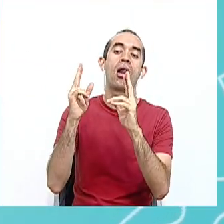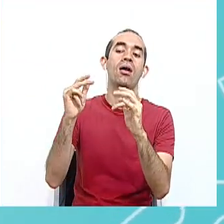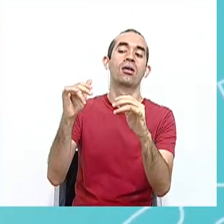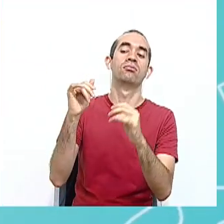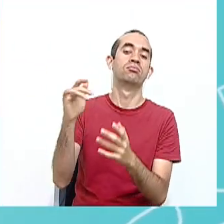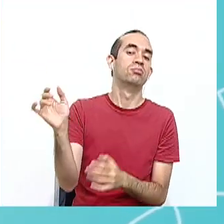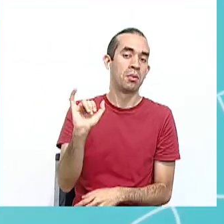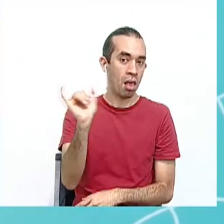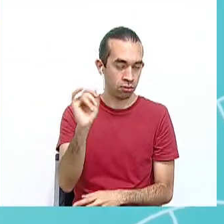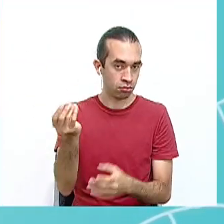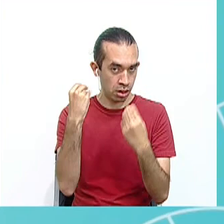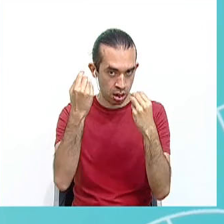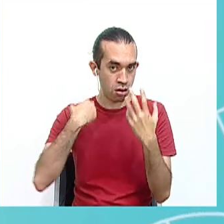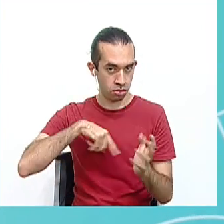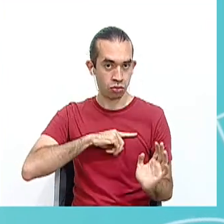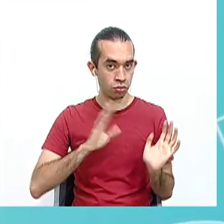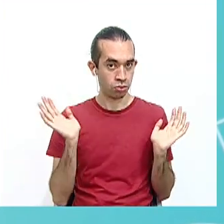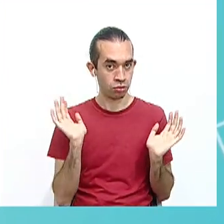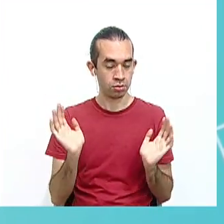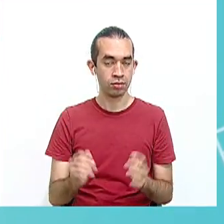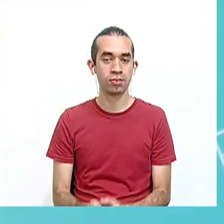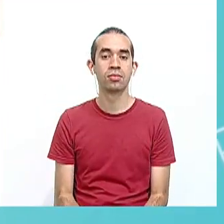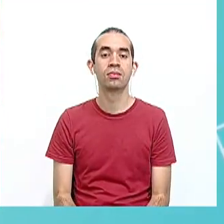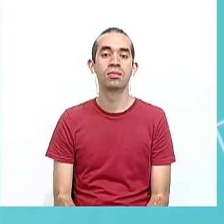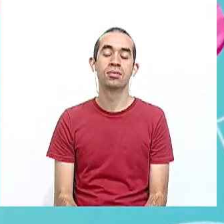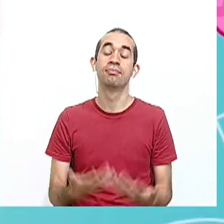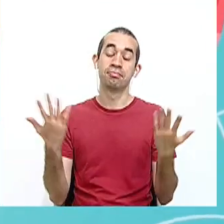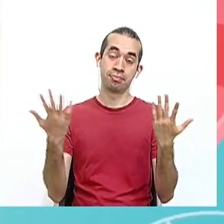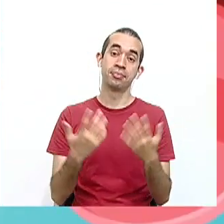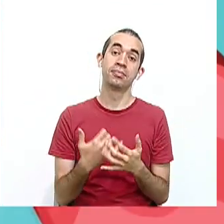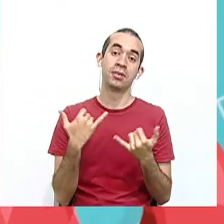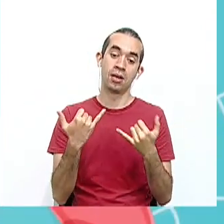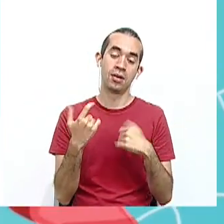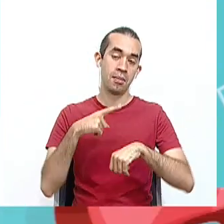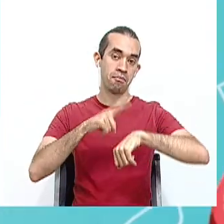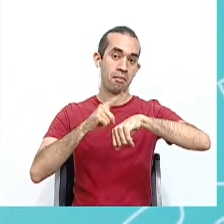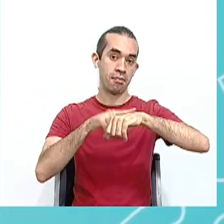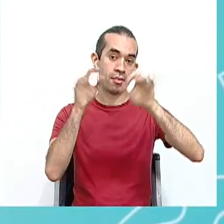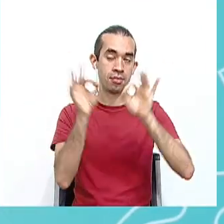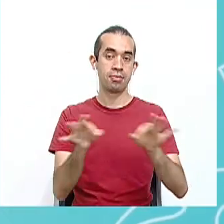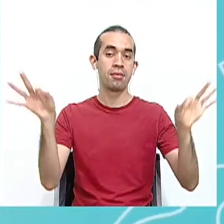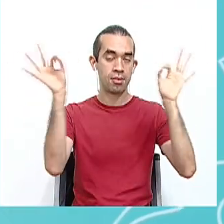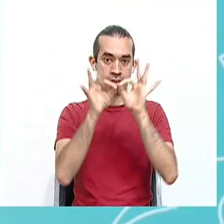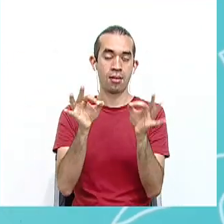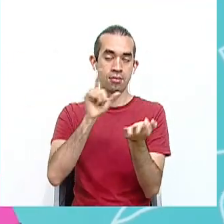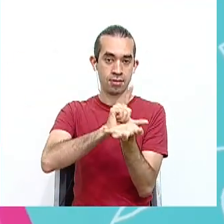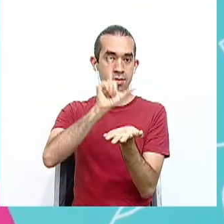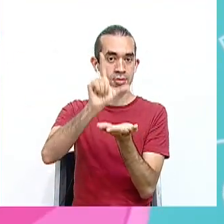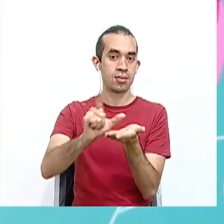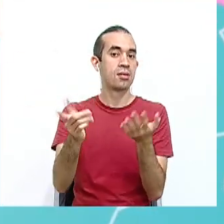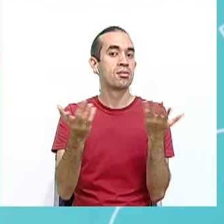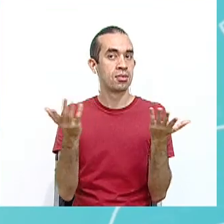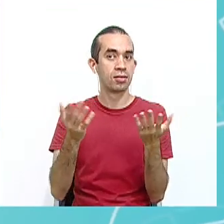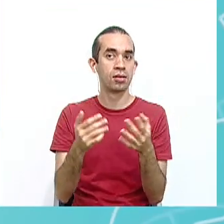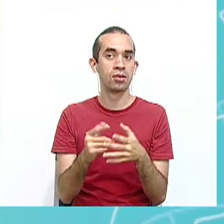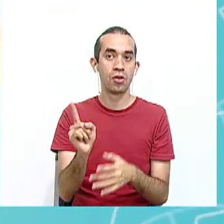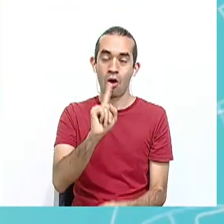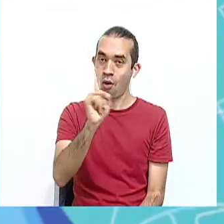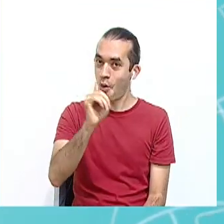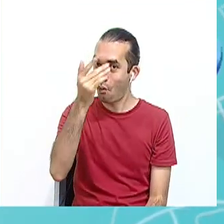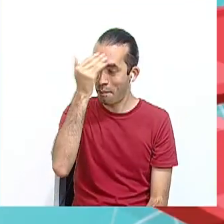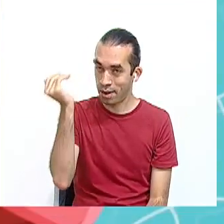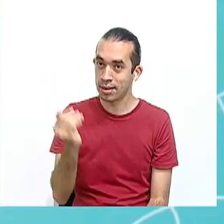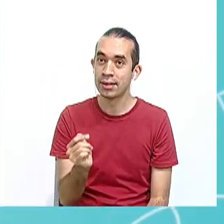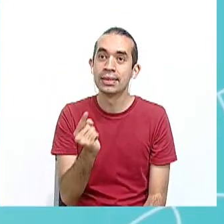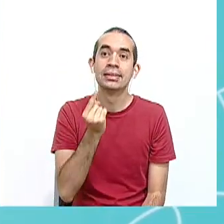nosotros. Bueno, jóvenes, creo que nos acercamos a un momento muy importante de nuestra lección. Esto no lo deben olvidar.